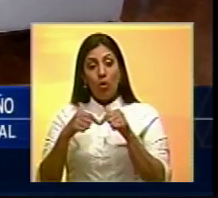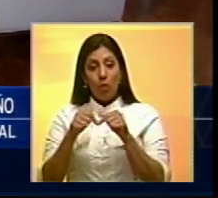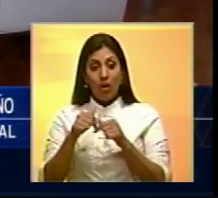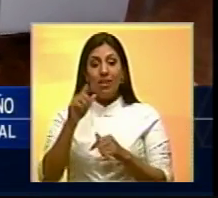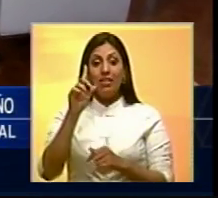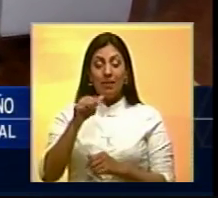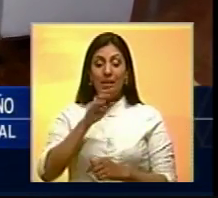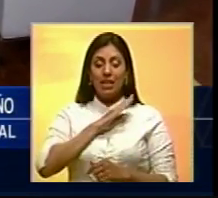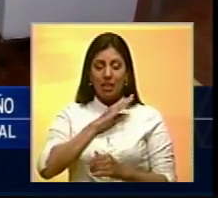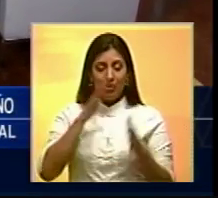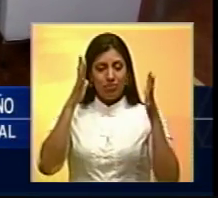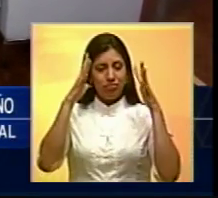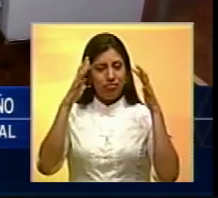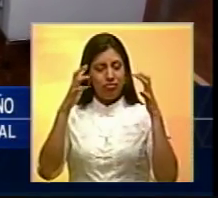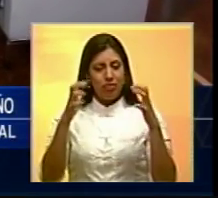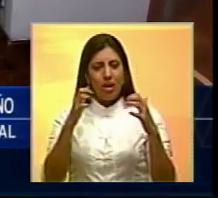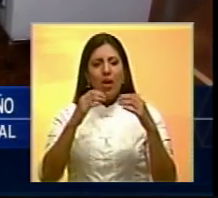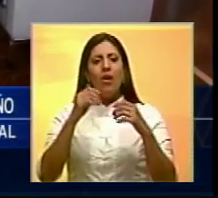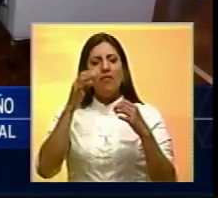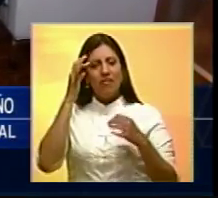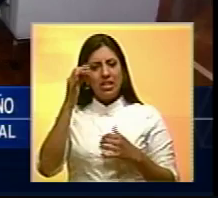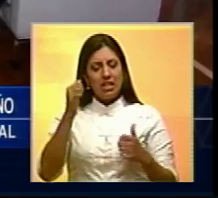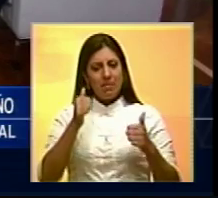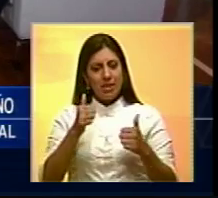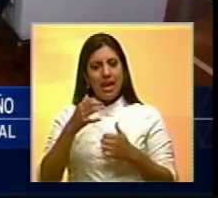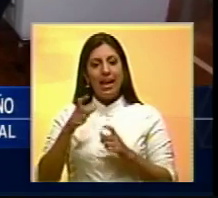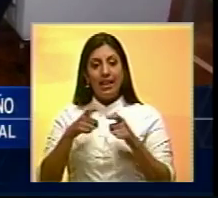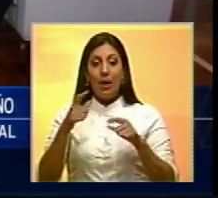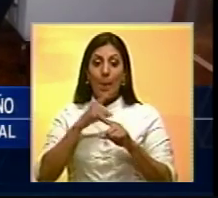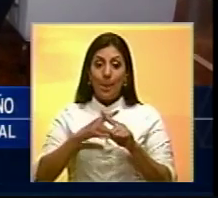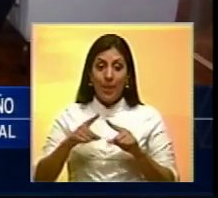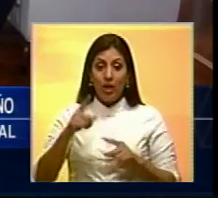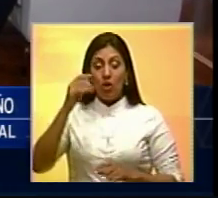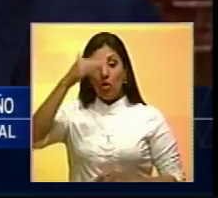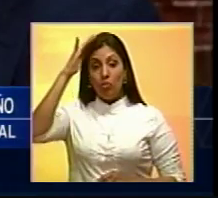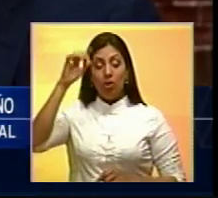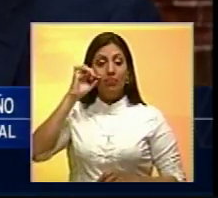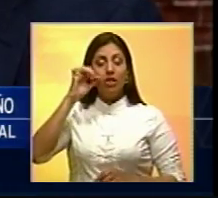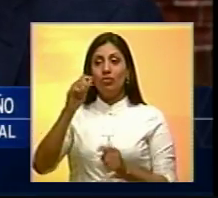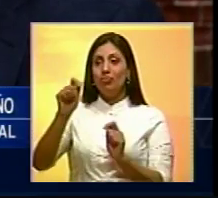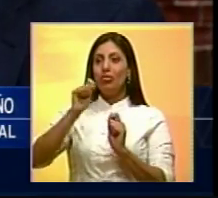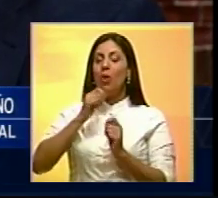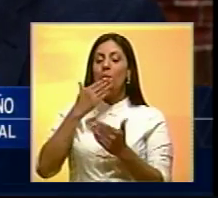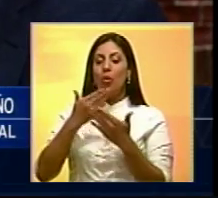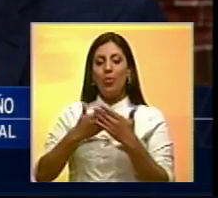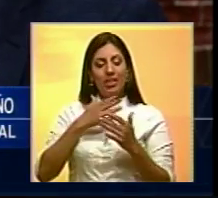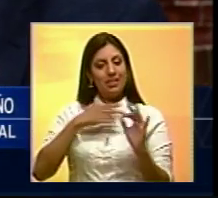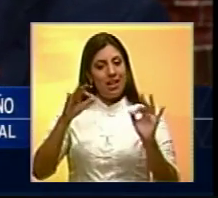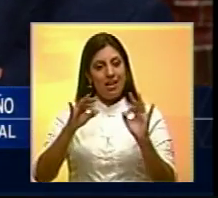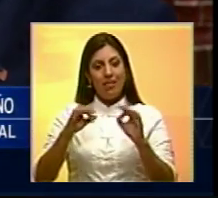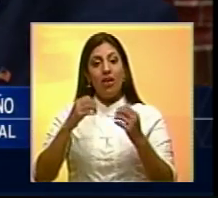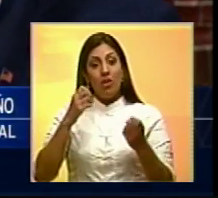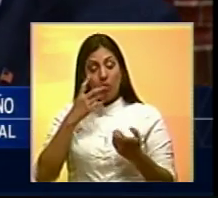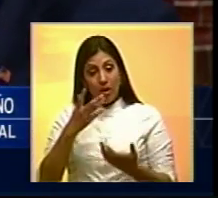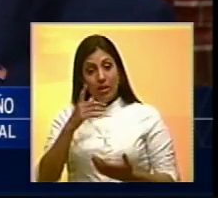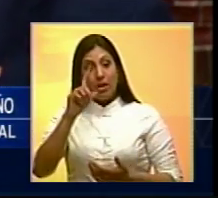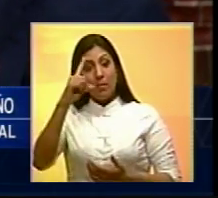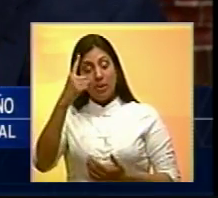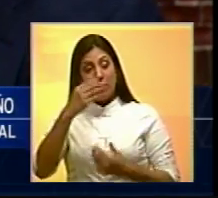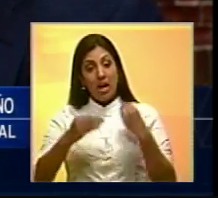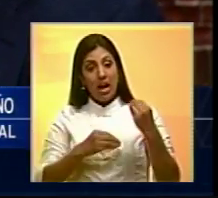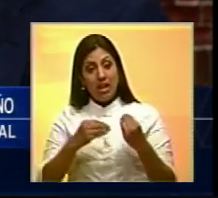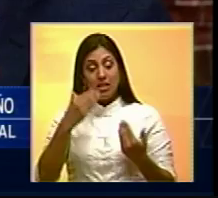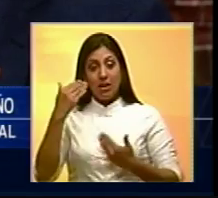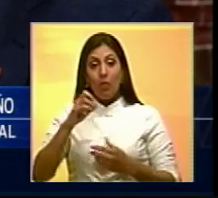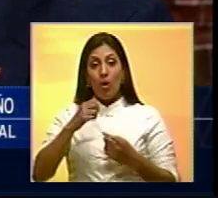indicó que él tiene la capacidad para ser un buen fiscal general, aunque aseguró que Trump aún no le ha hecho una propuesta. Resaltó que una de las primeras acciones